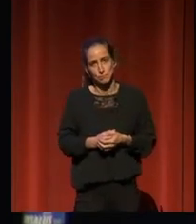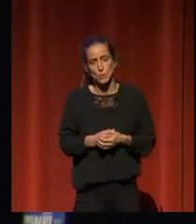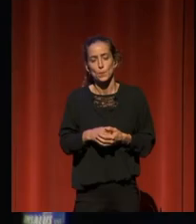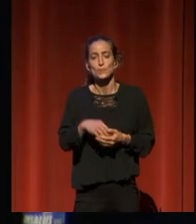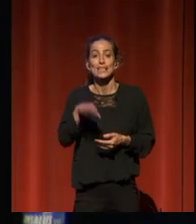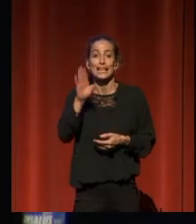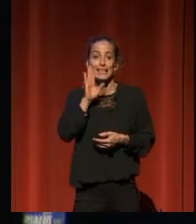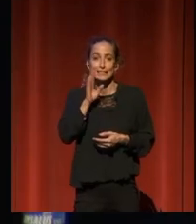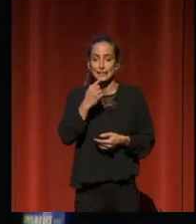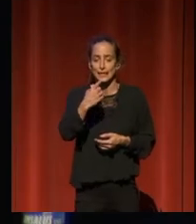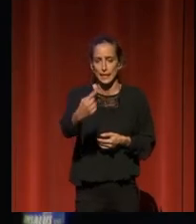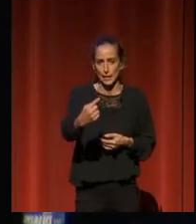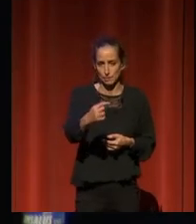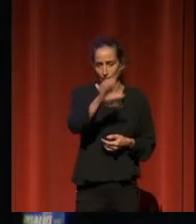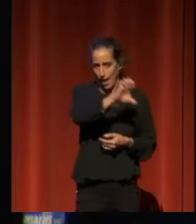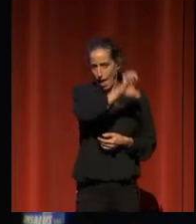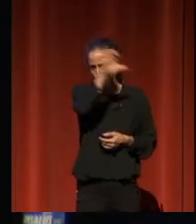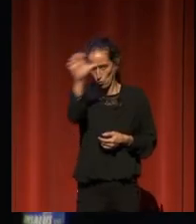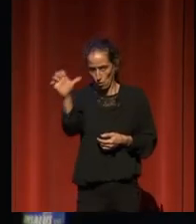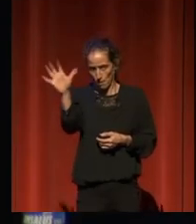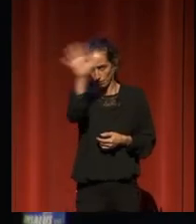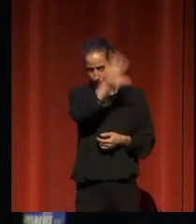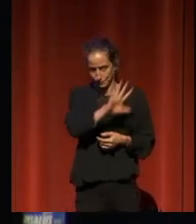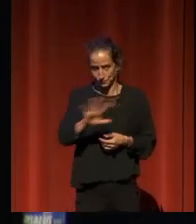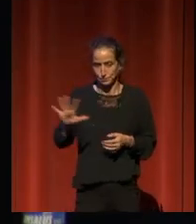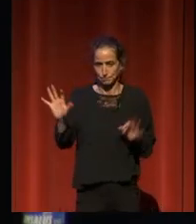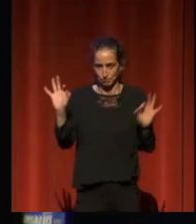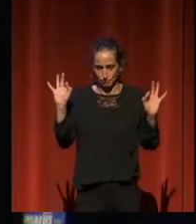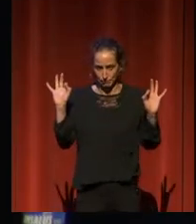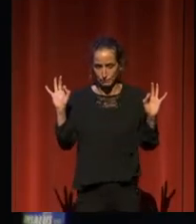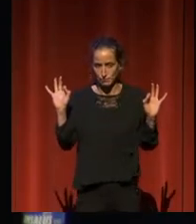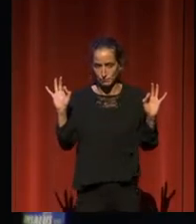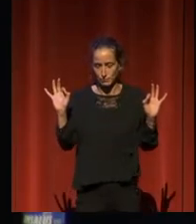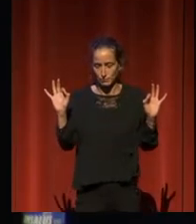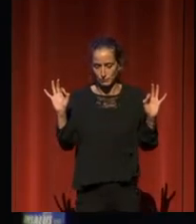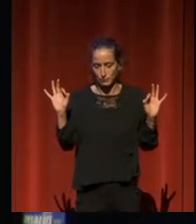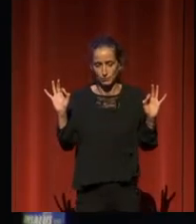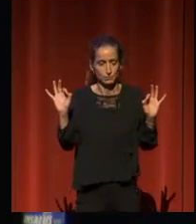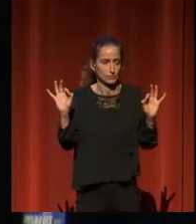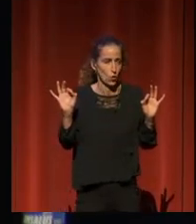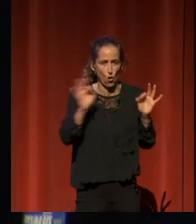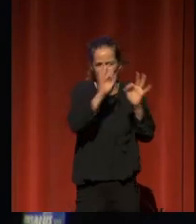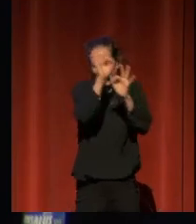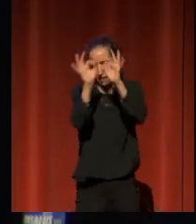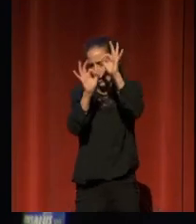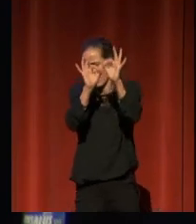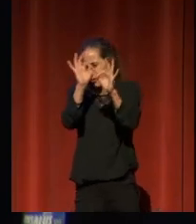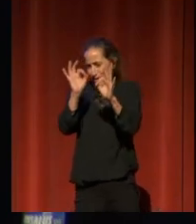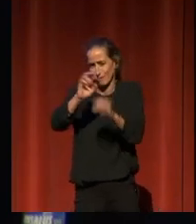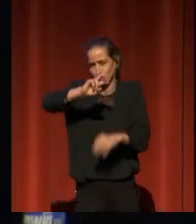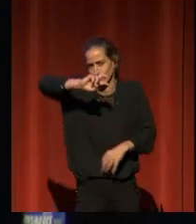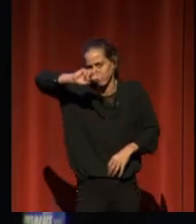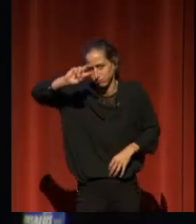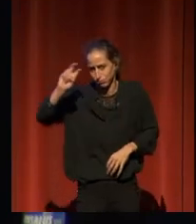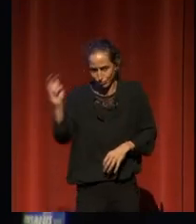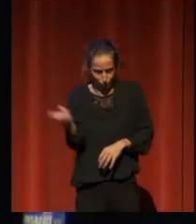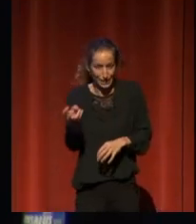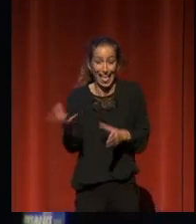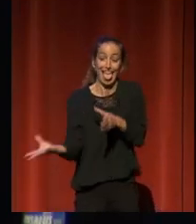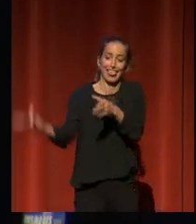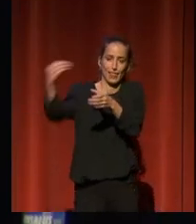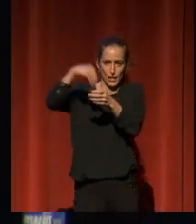el mapa de Europa con la variedad de organizaciones que hay dentro de